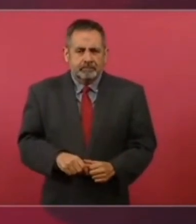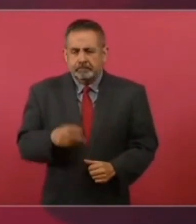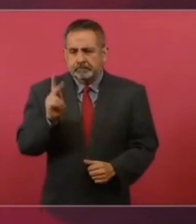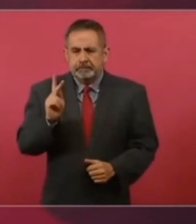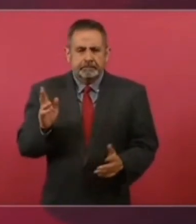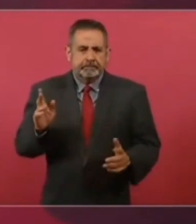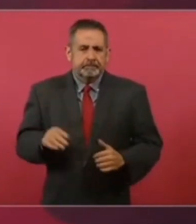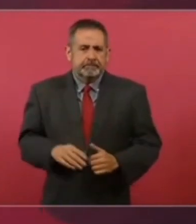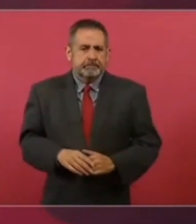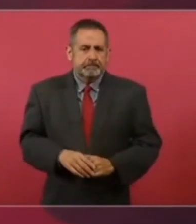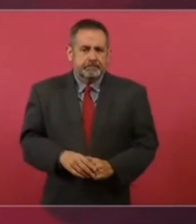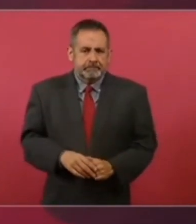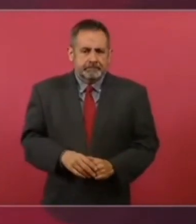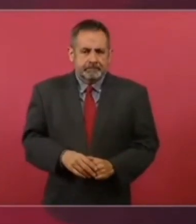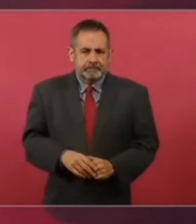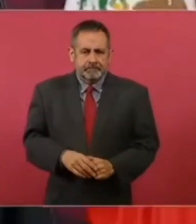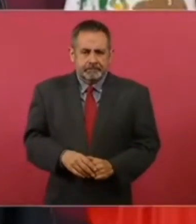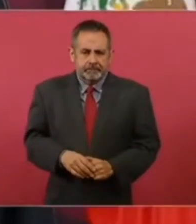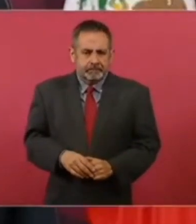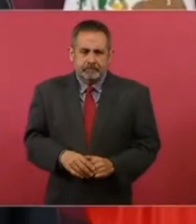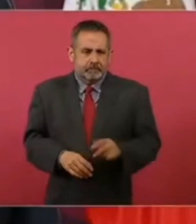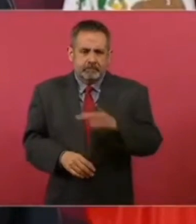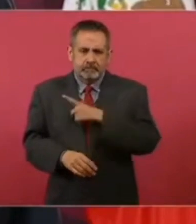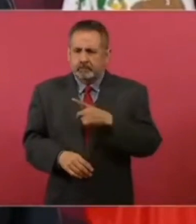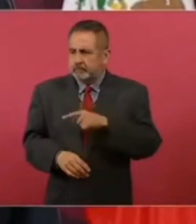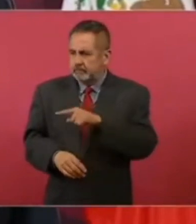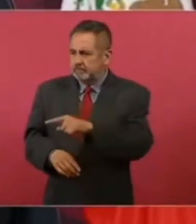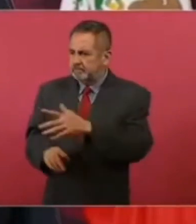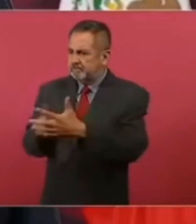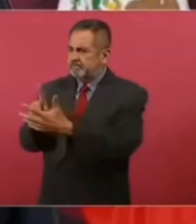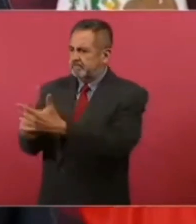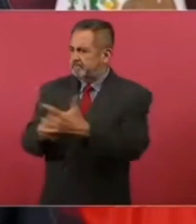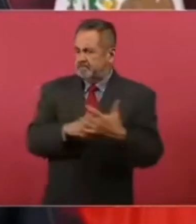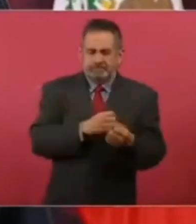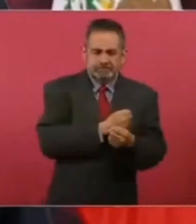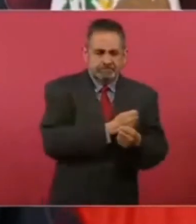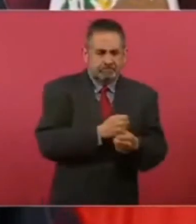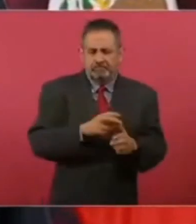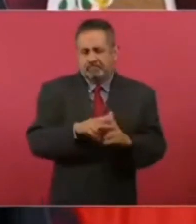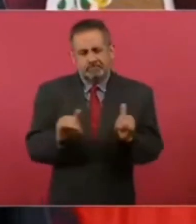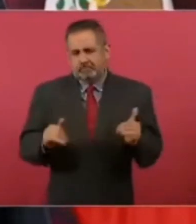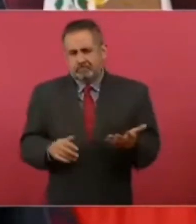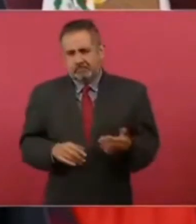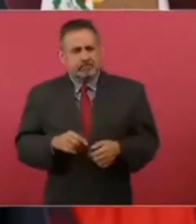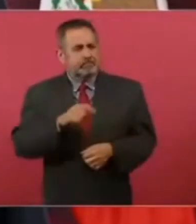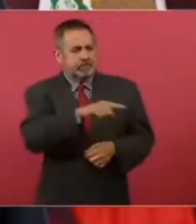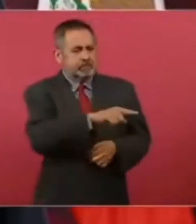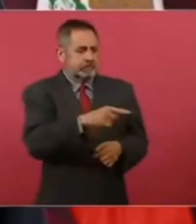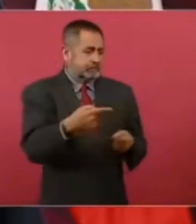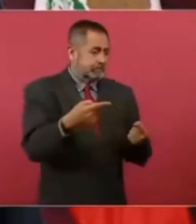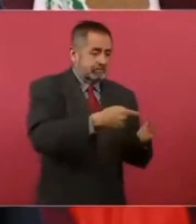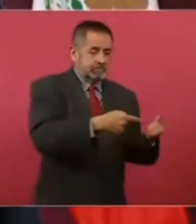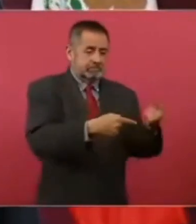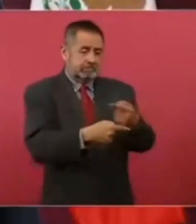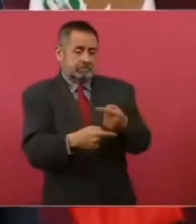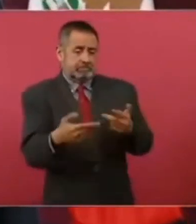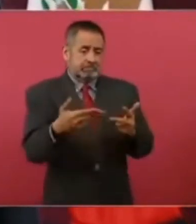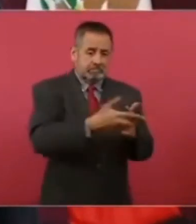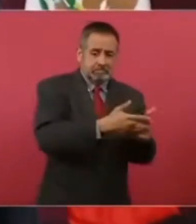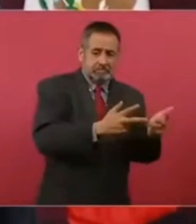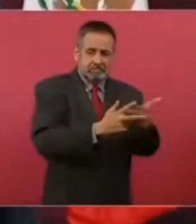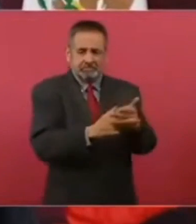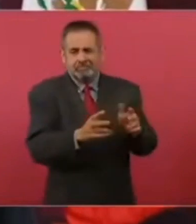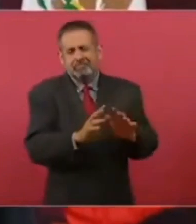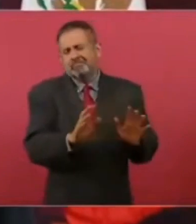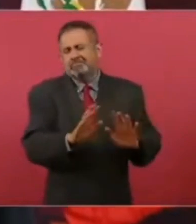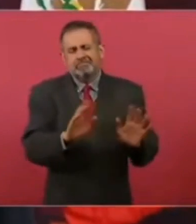Pero pues no tienen por qué. Bueno, ni en el caso de ellos mismos, no tienen